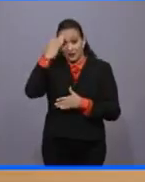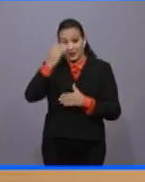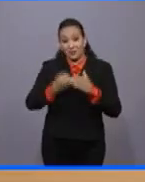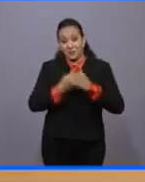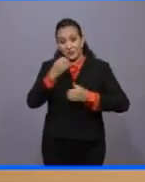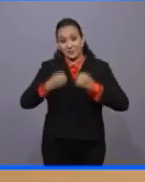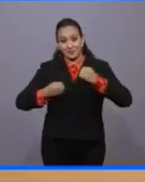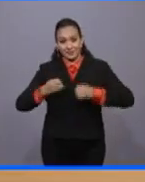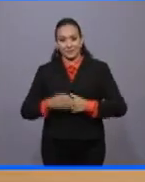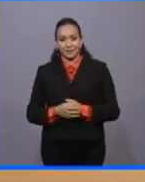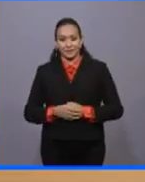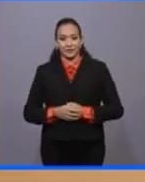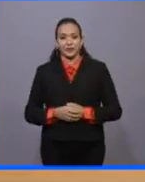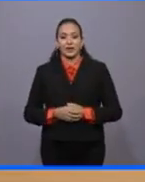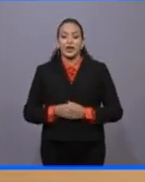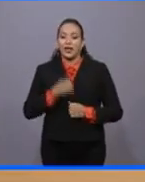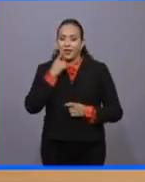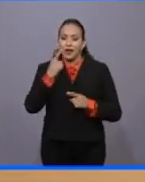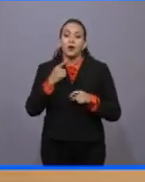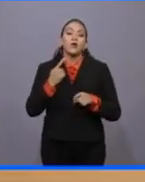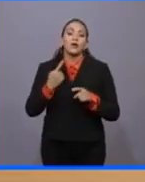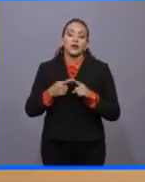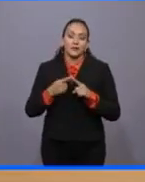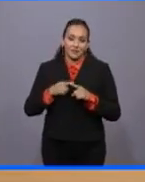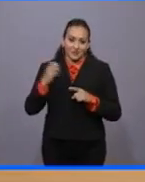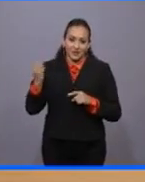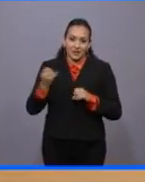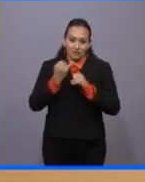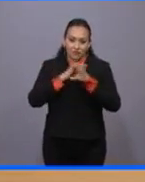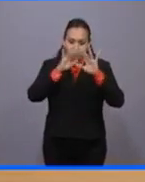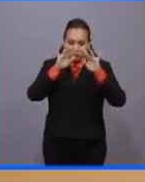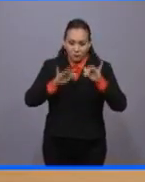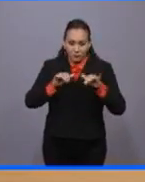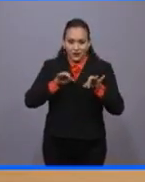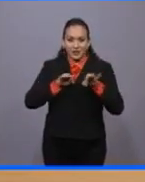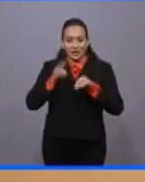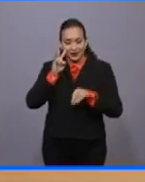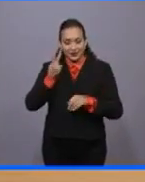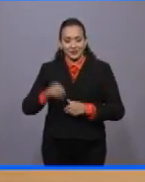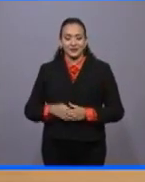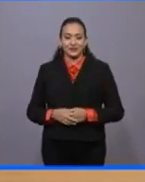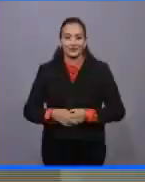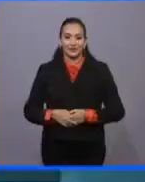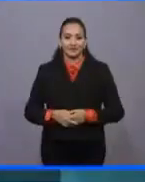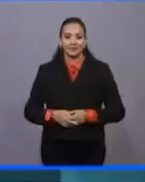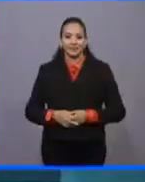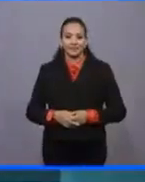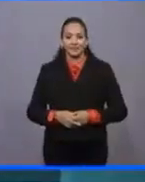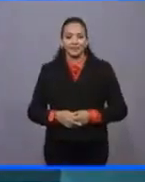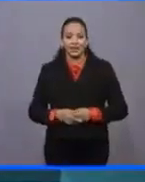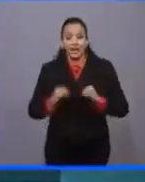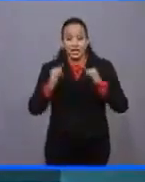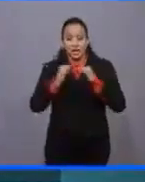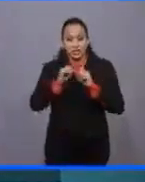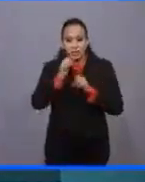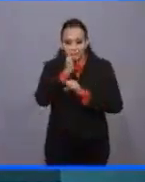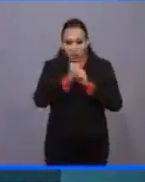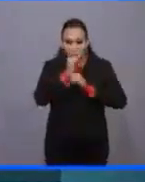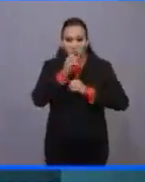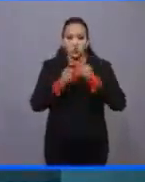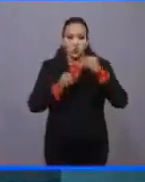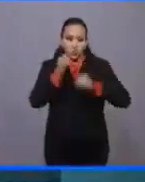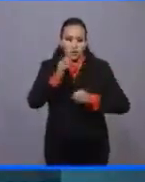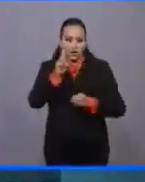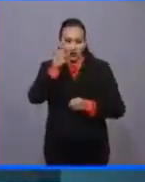Poder Judicial. Así se afirmó durante el informe de labores de la administración actual. Para el Instituto de